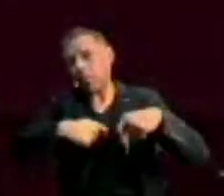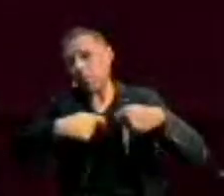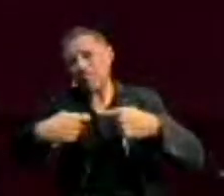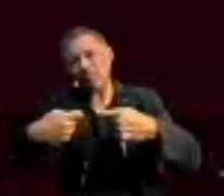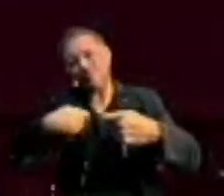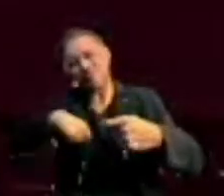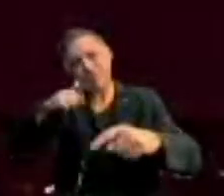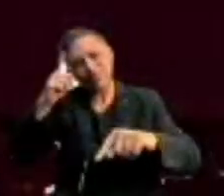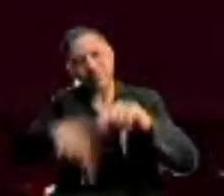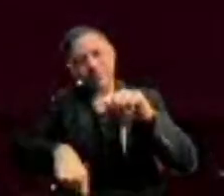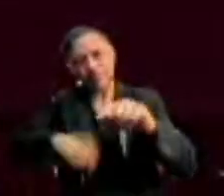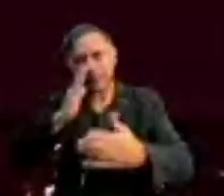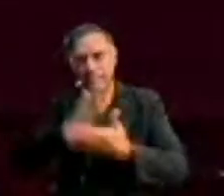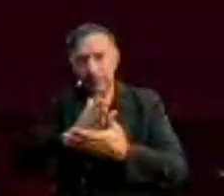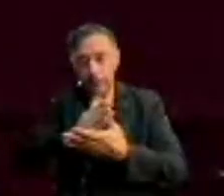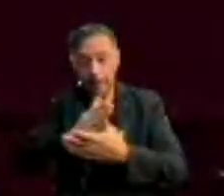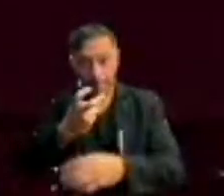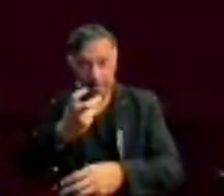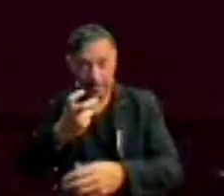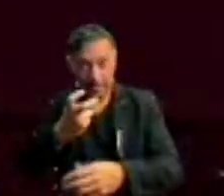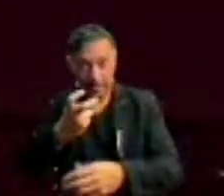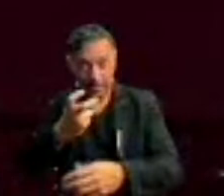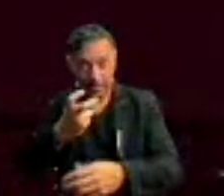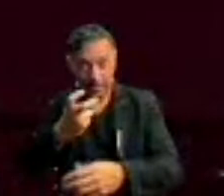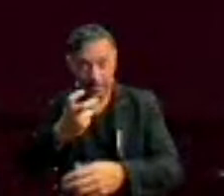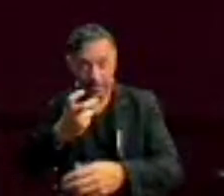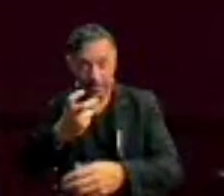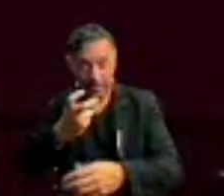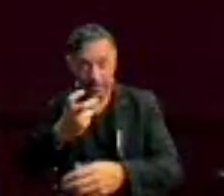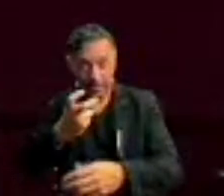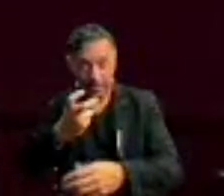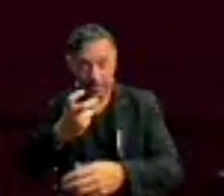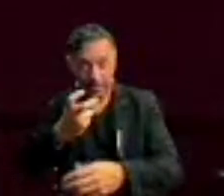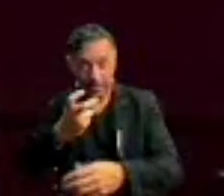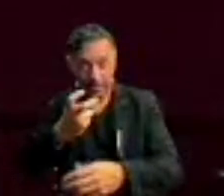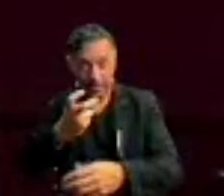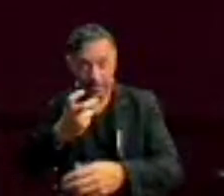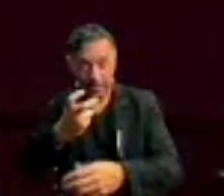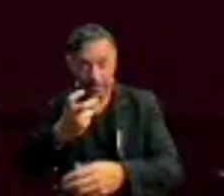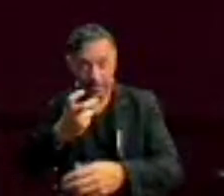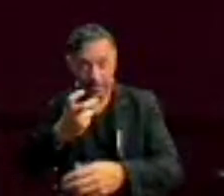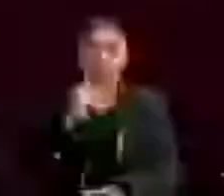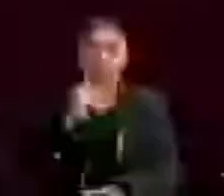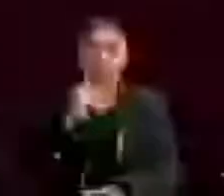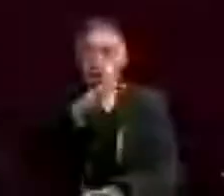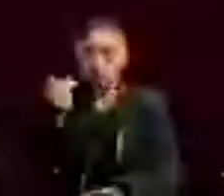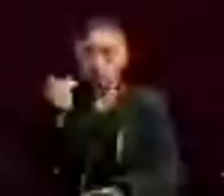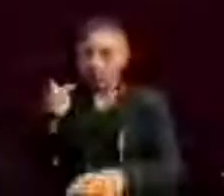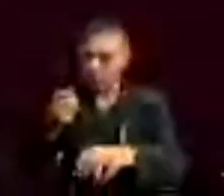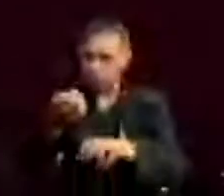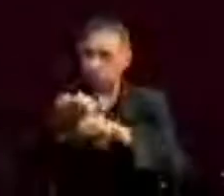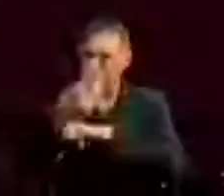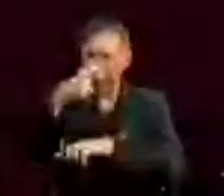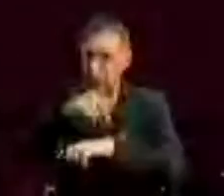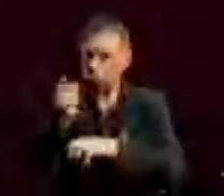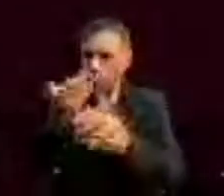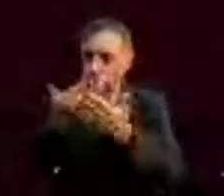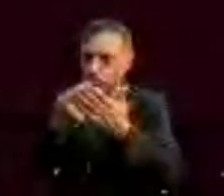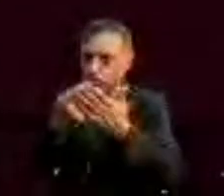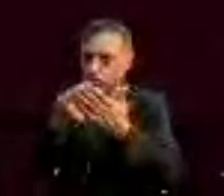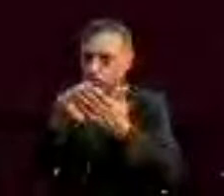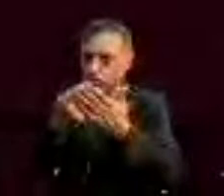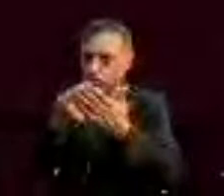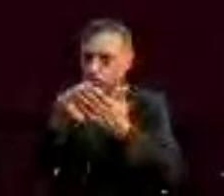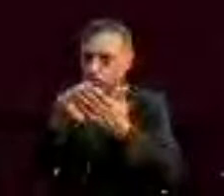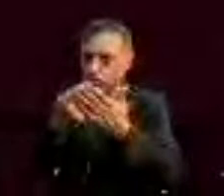el respaldo de todas nuestras compañeras y compañeros legisladores, pues es que desde aquí, desde